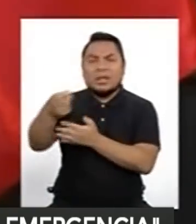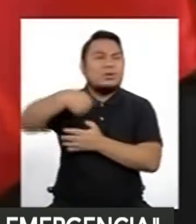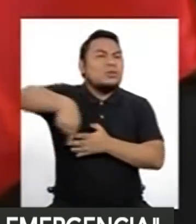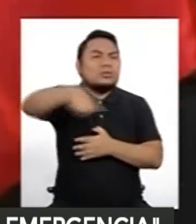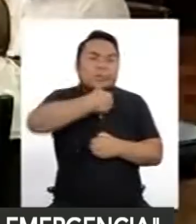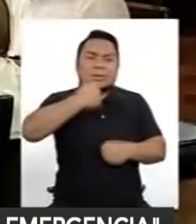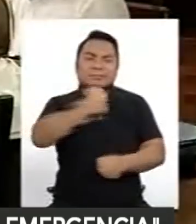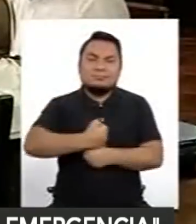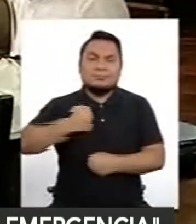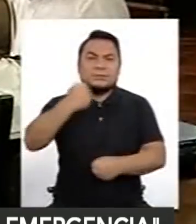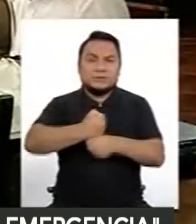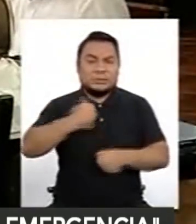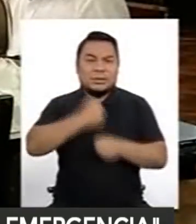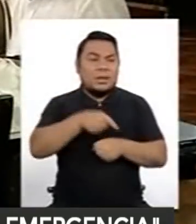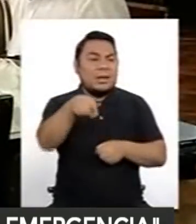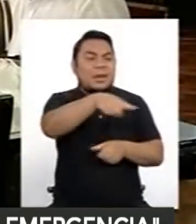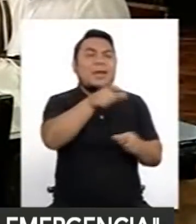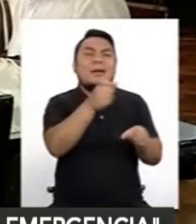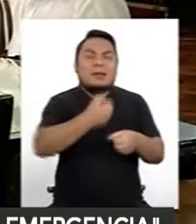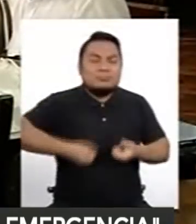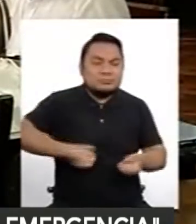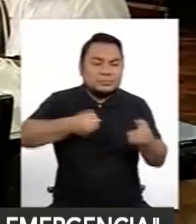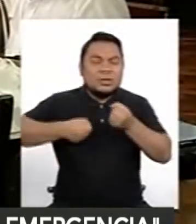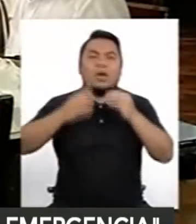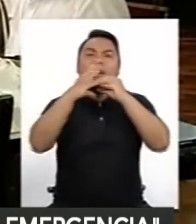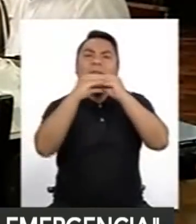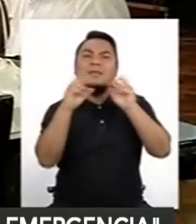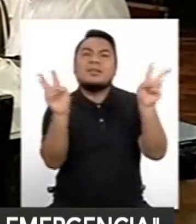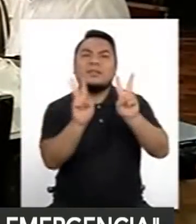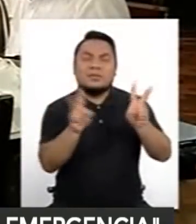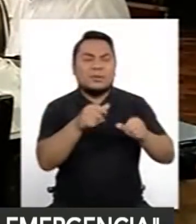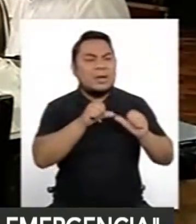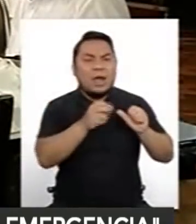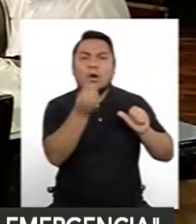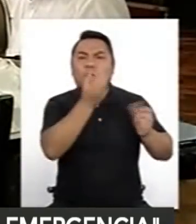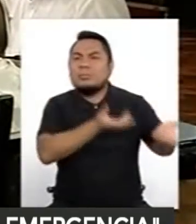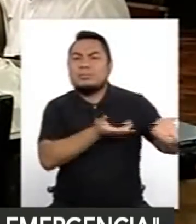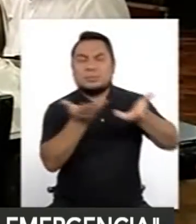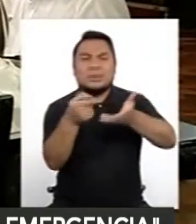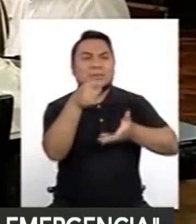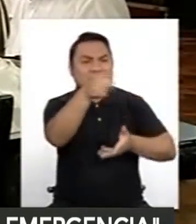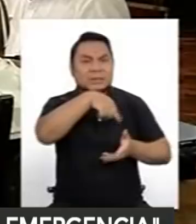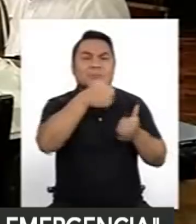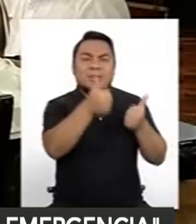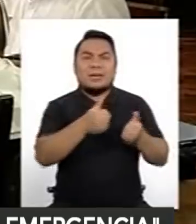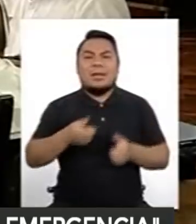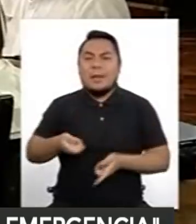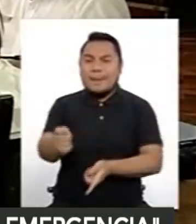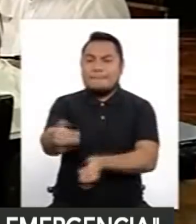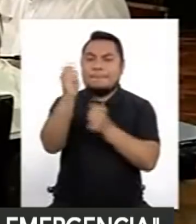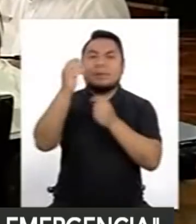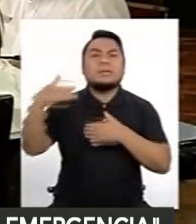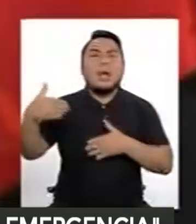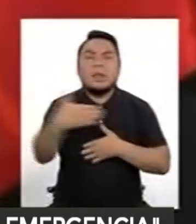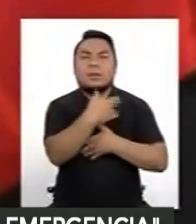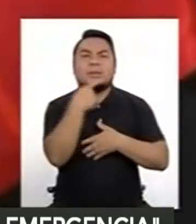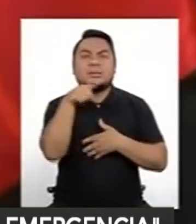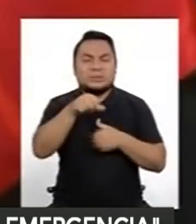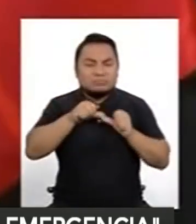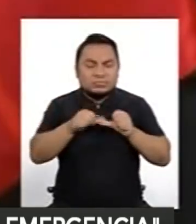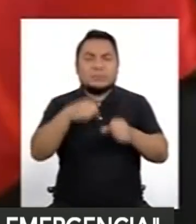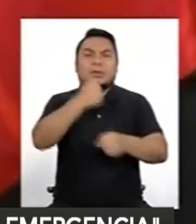sigue produciendo en el campo para que no fallen los alimentos de agricultura, cómo no, pescadores que siguen